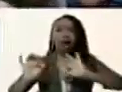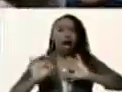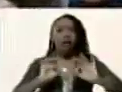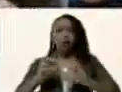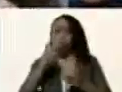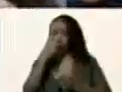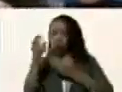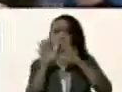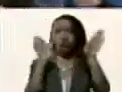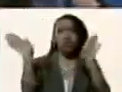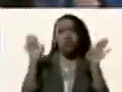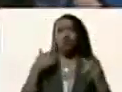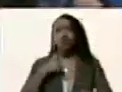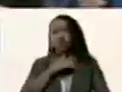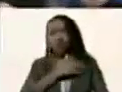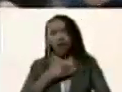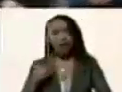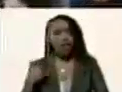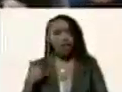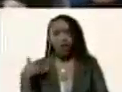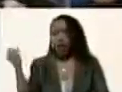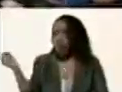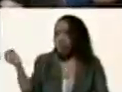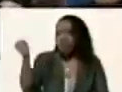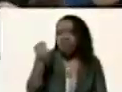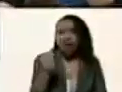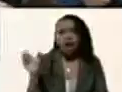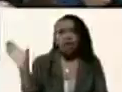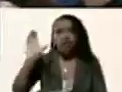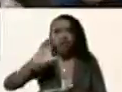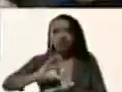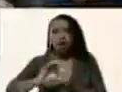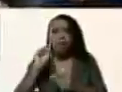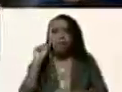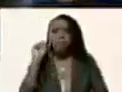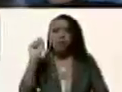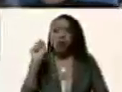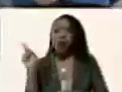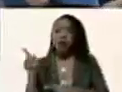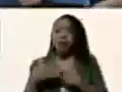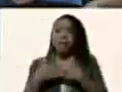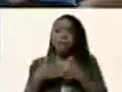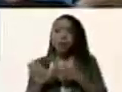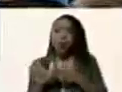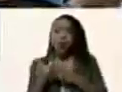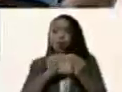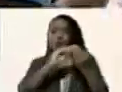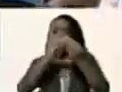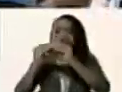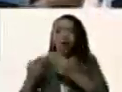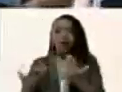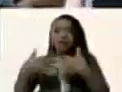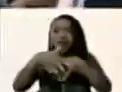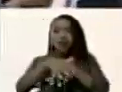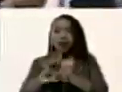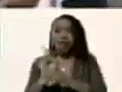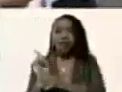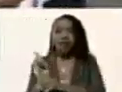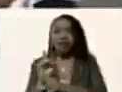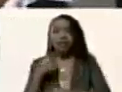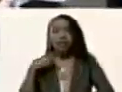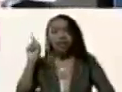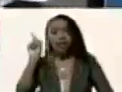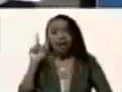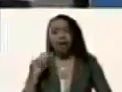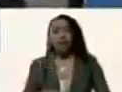turismo. Nosotros queremos traerle a la ciudad de Punto Fijo esta reapertura y la recuperación integral, Ernesto, del Ateneo de Punto